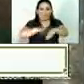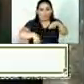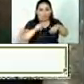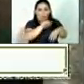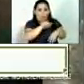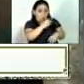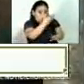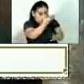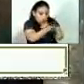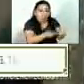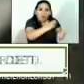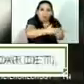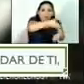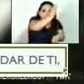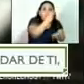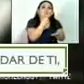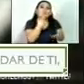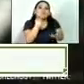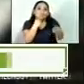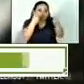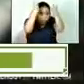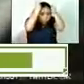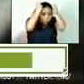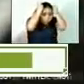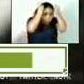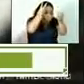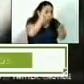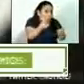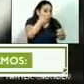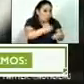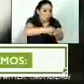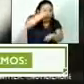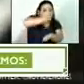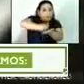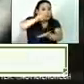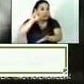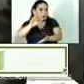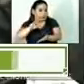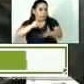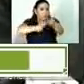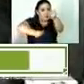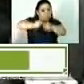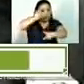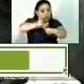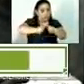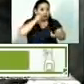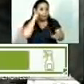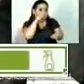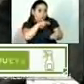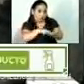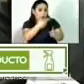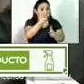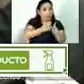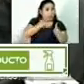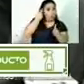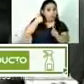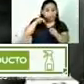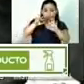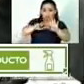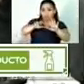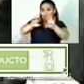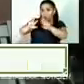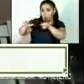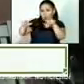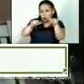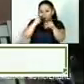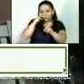los días le da tres botellas de leche. Líquido que este hombre de 84 años de edad